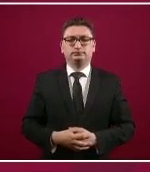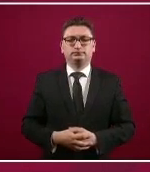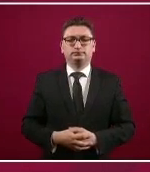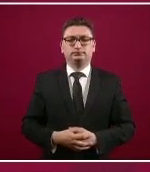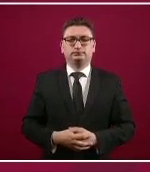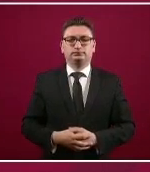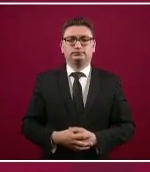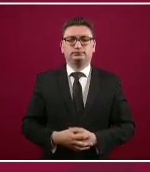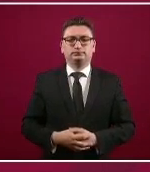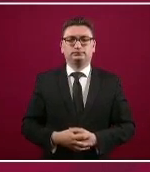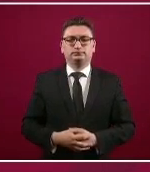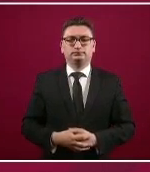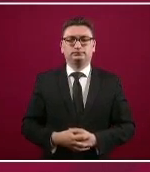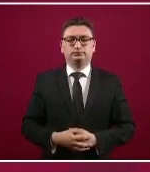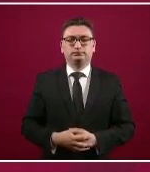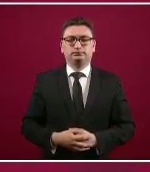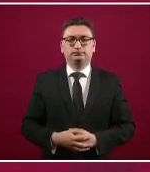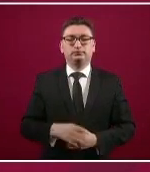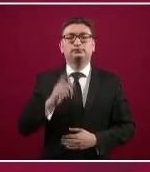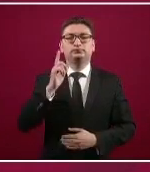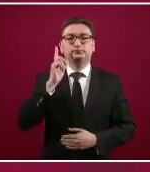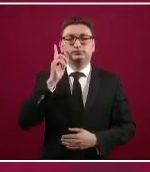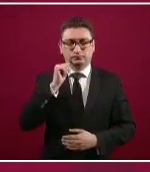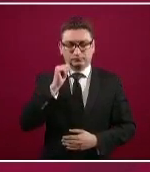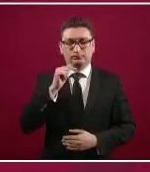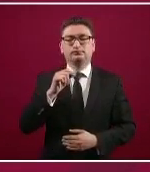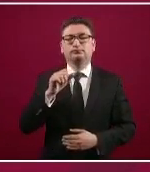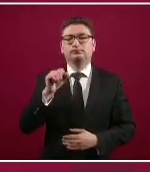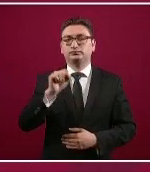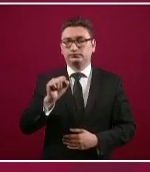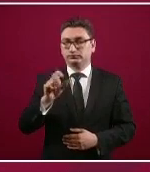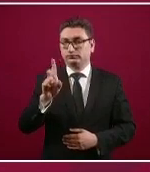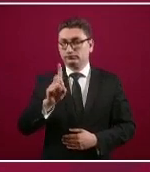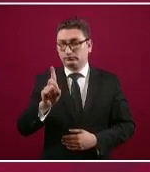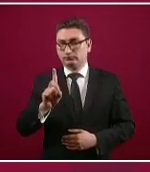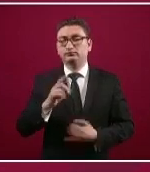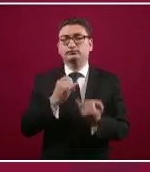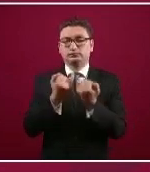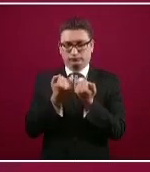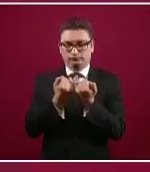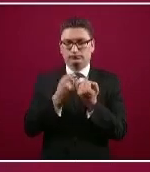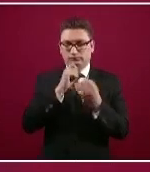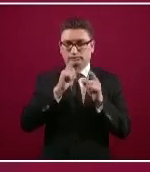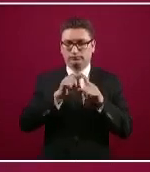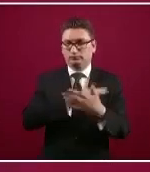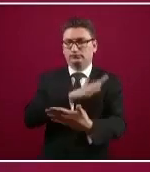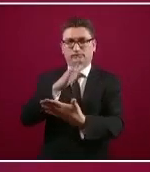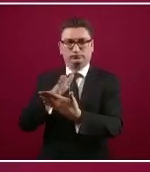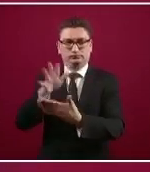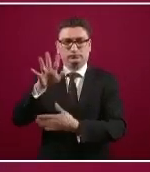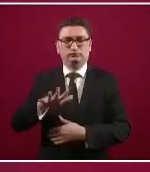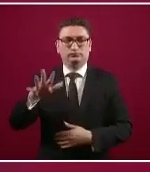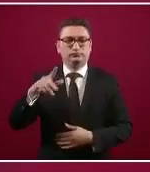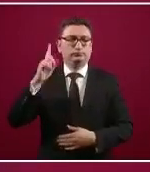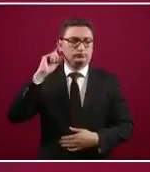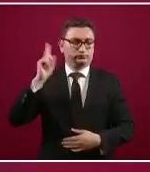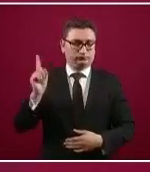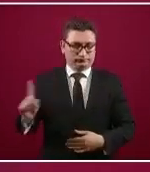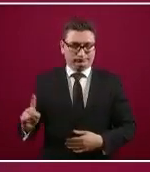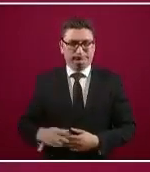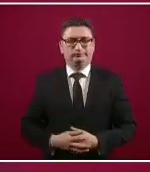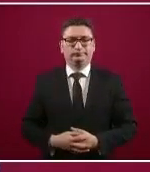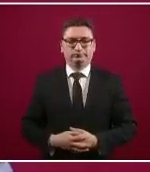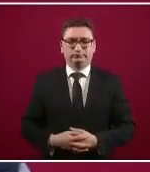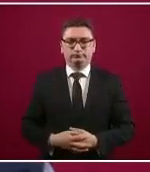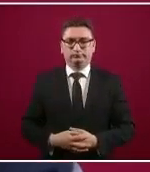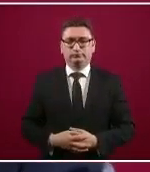también mañana, el sábado y el domingo recorriendo Zacatecas. Este